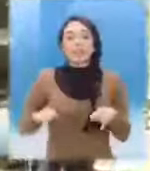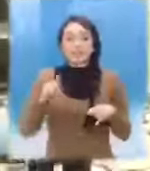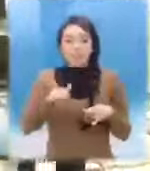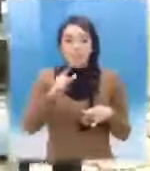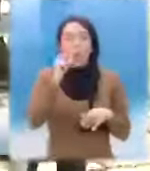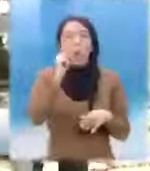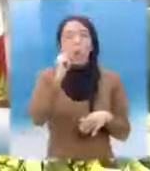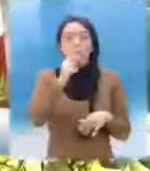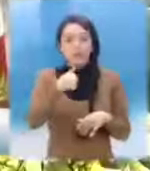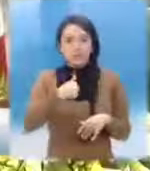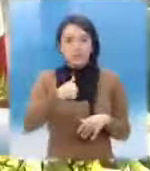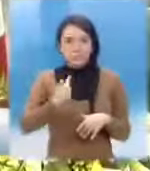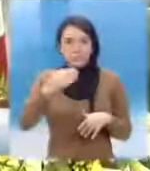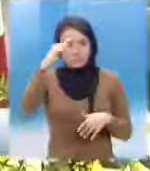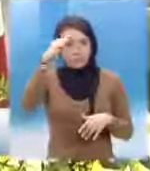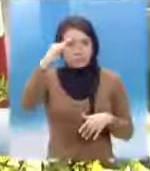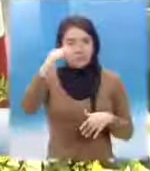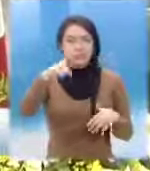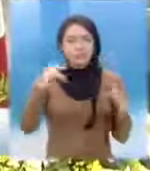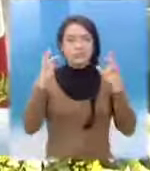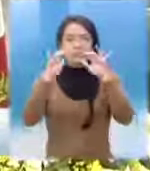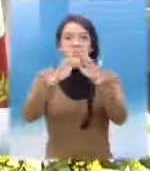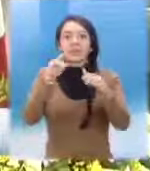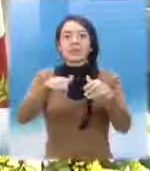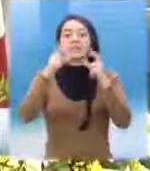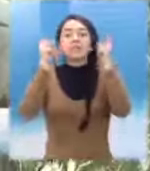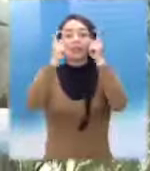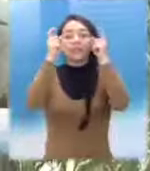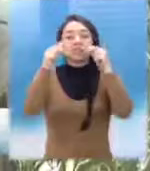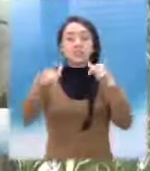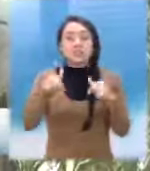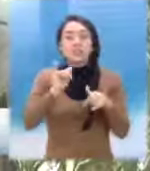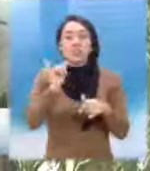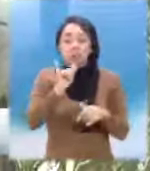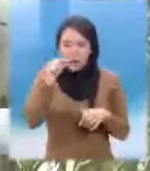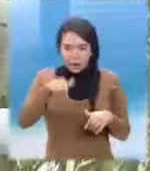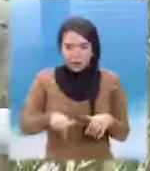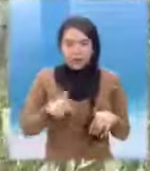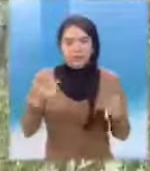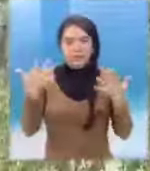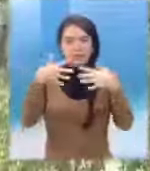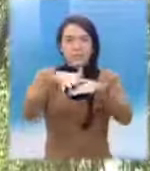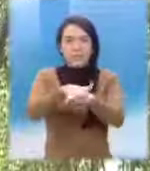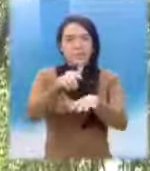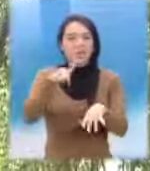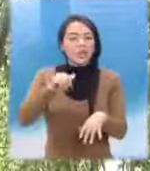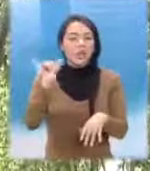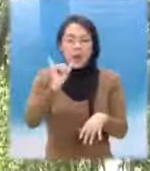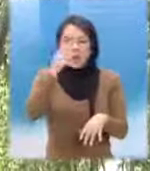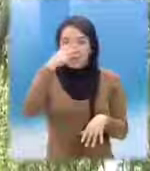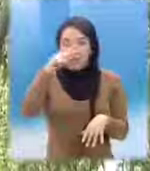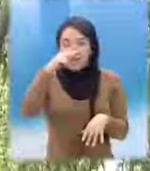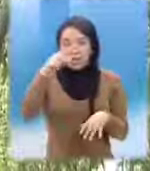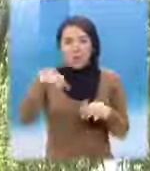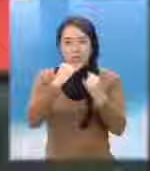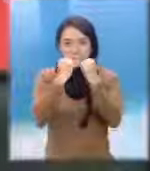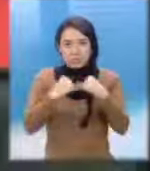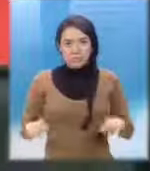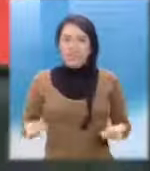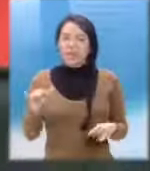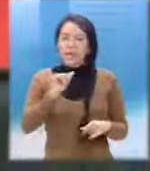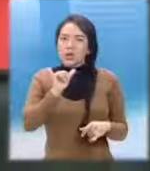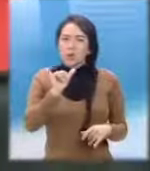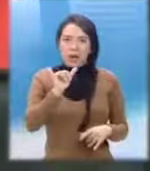La embajada del vecino país conmemoró así sus fiestas patrias, recordando las hazañas del cura de Dolores. El embajador mexicano